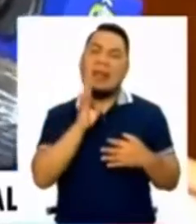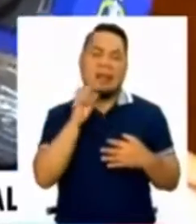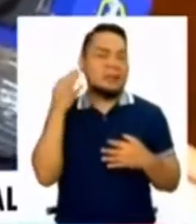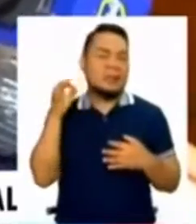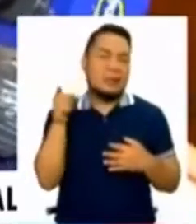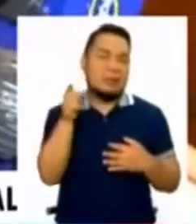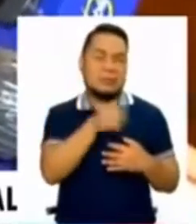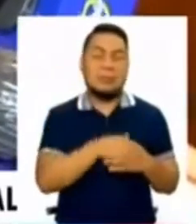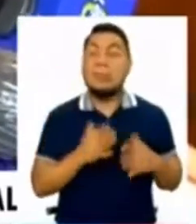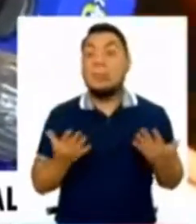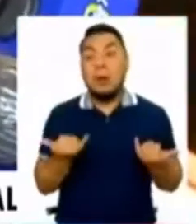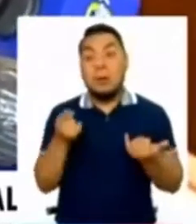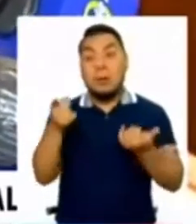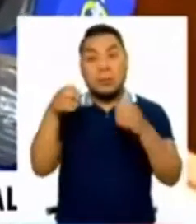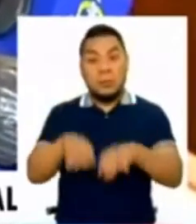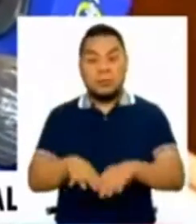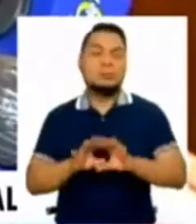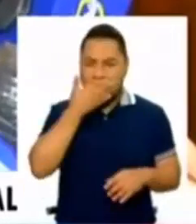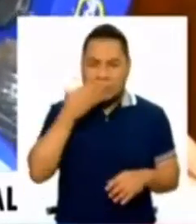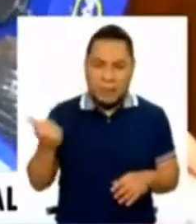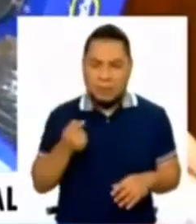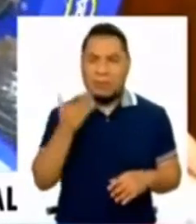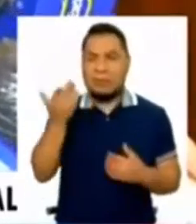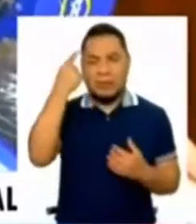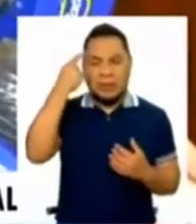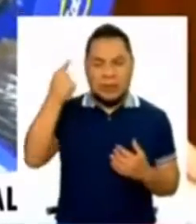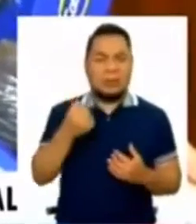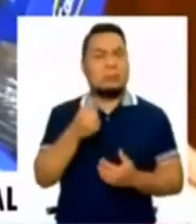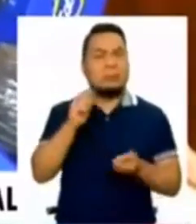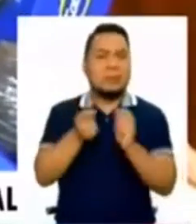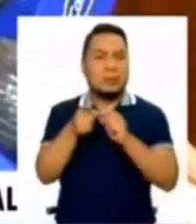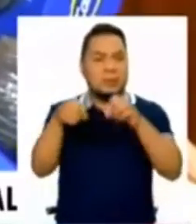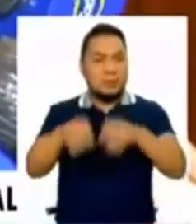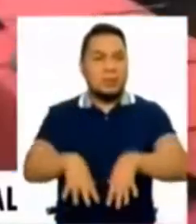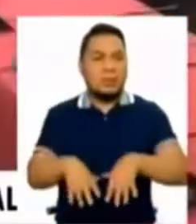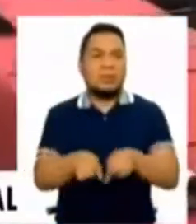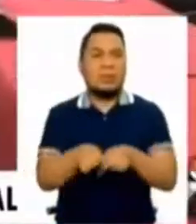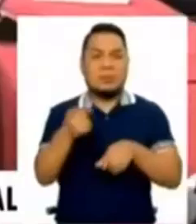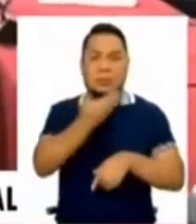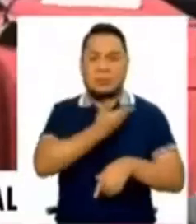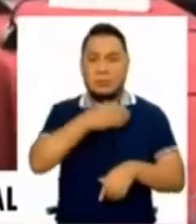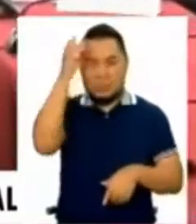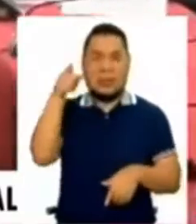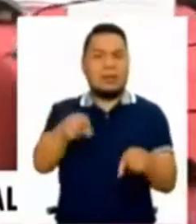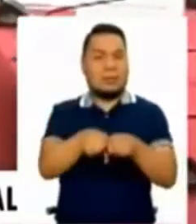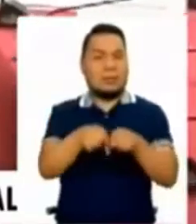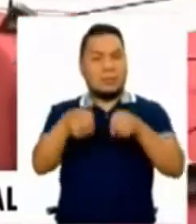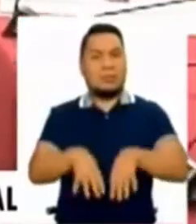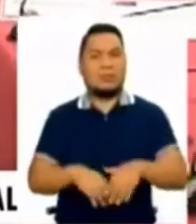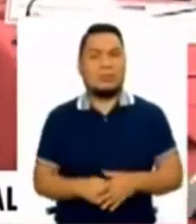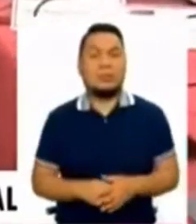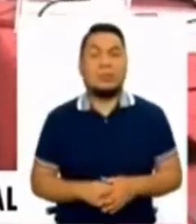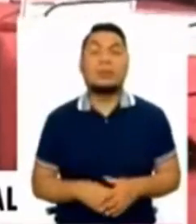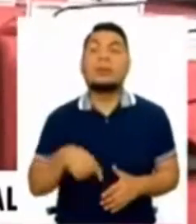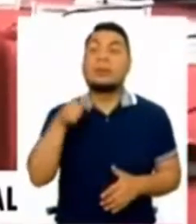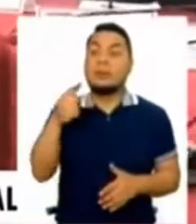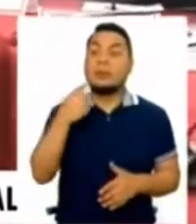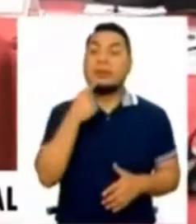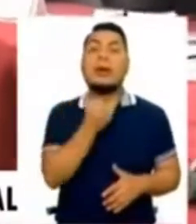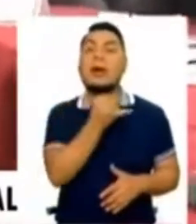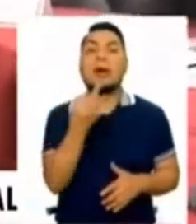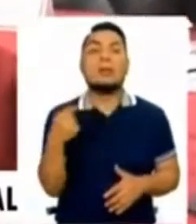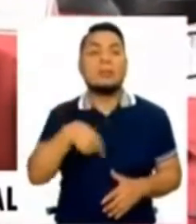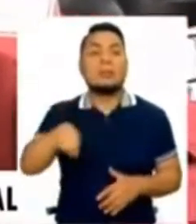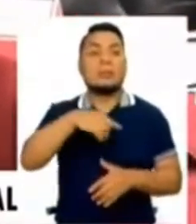salir corriendo las personas para no tener implicancia administrativa o jurídica? El primer ministro indicó que